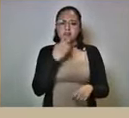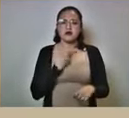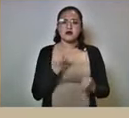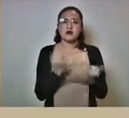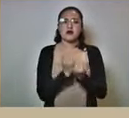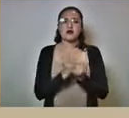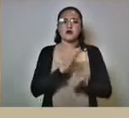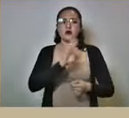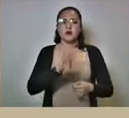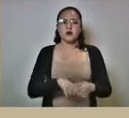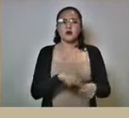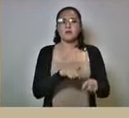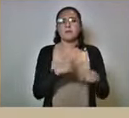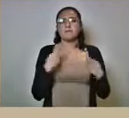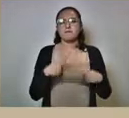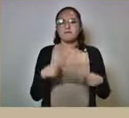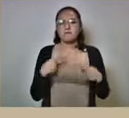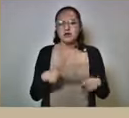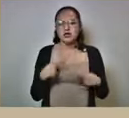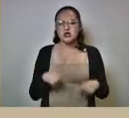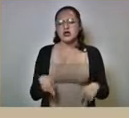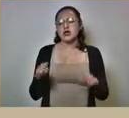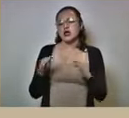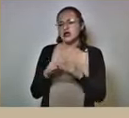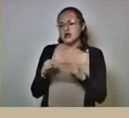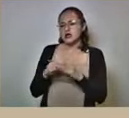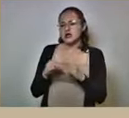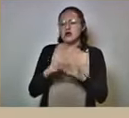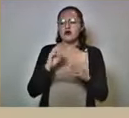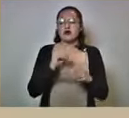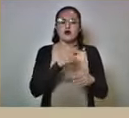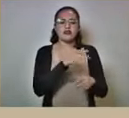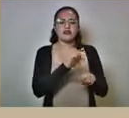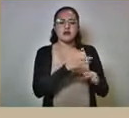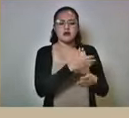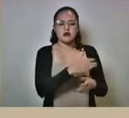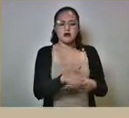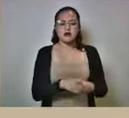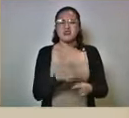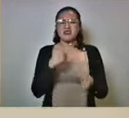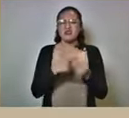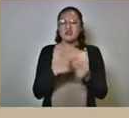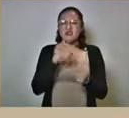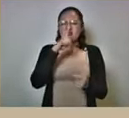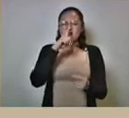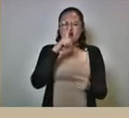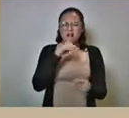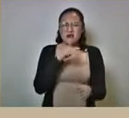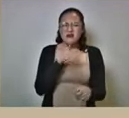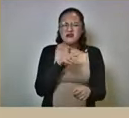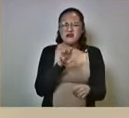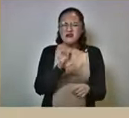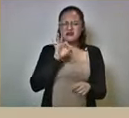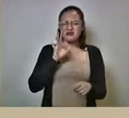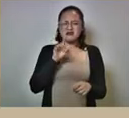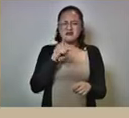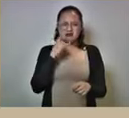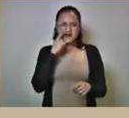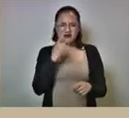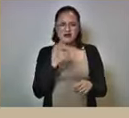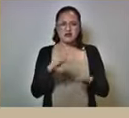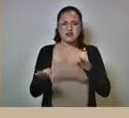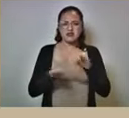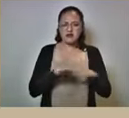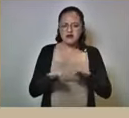en fallecimientos a campesinos, amas de casa, pero ¿tienen algún dato que les dé algún indicio de si son